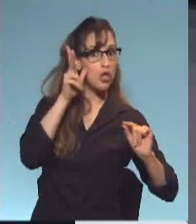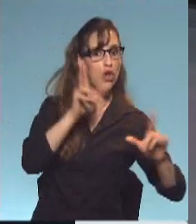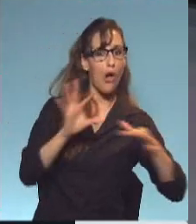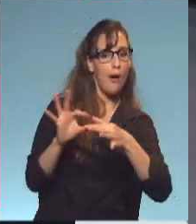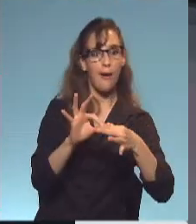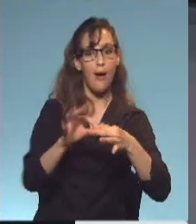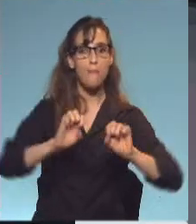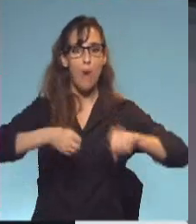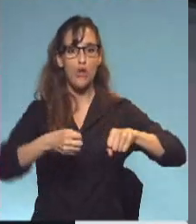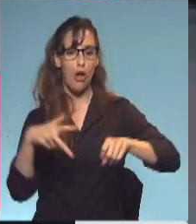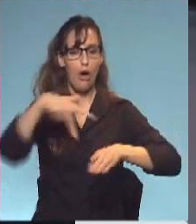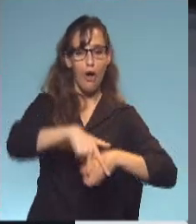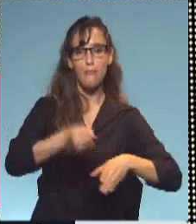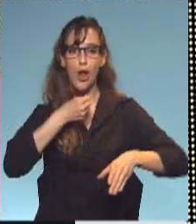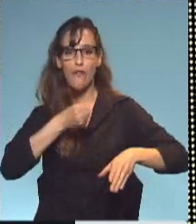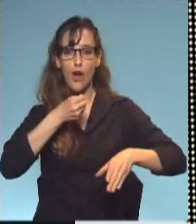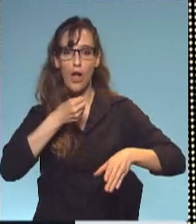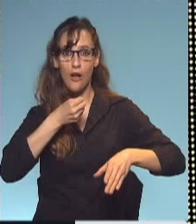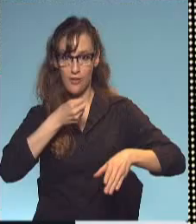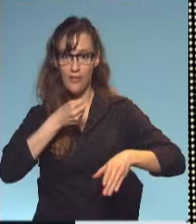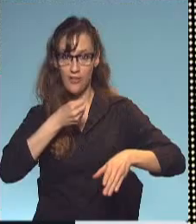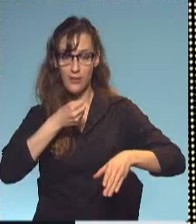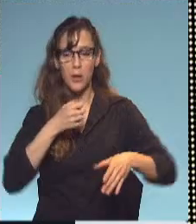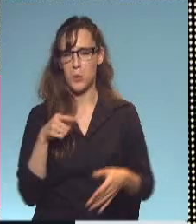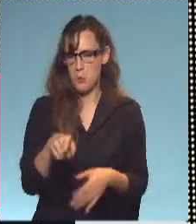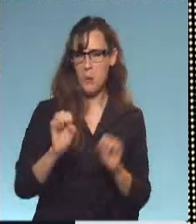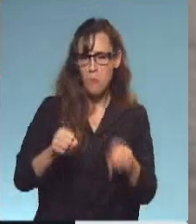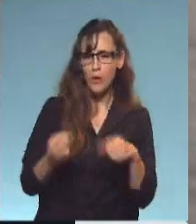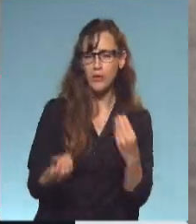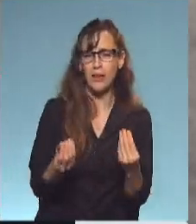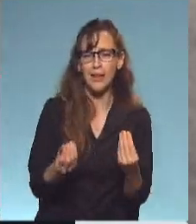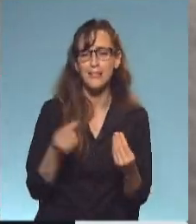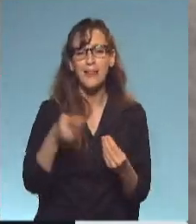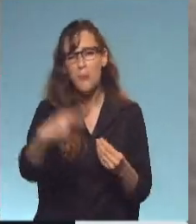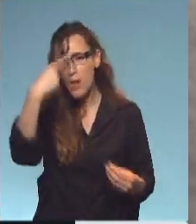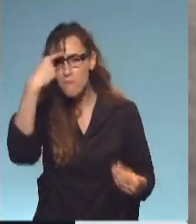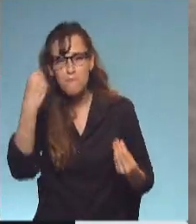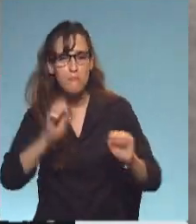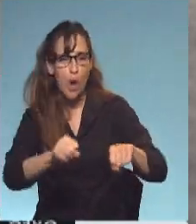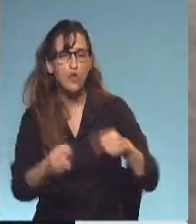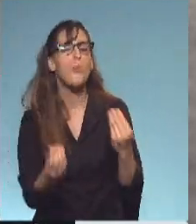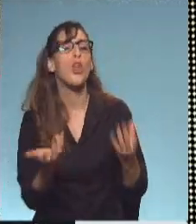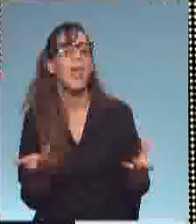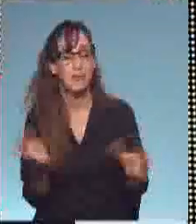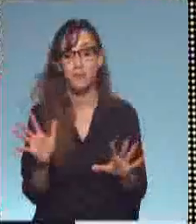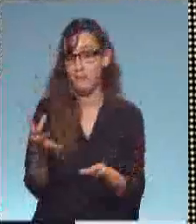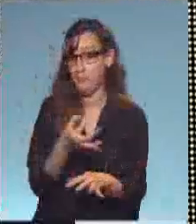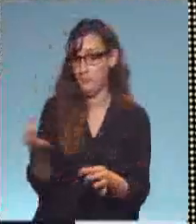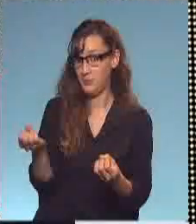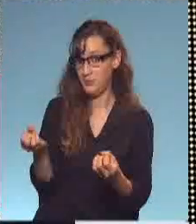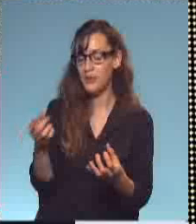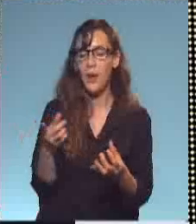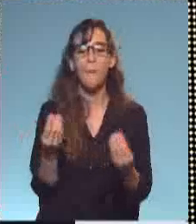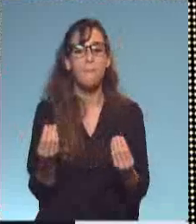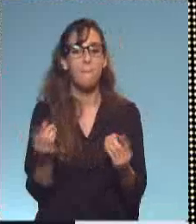8, cuando me dicen 8. En la moto cantando con el. ¿Pero por qué tenés moto? Pero lo que no entiendo es por. Perdón, ¿eh? No, ¿por qué tienes moto? Bueno, excelente pregunta, porque la construcción